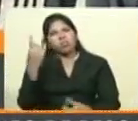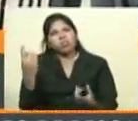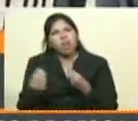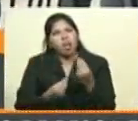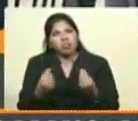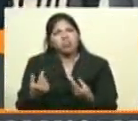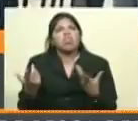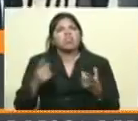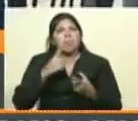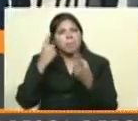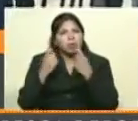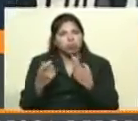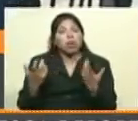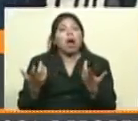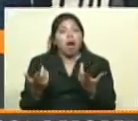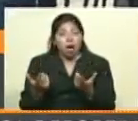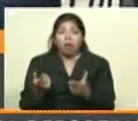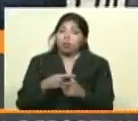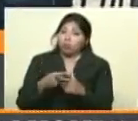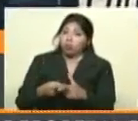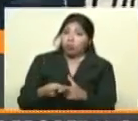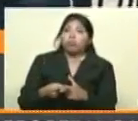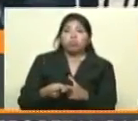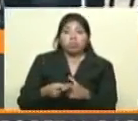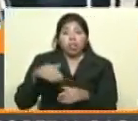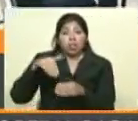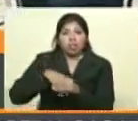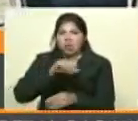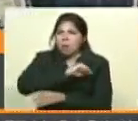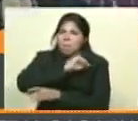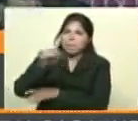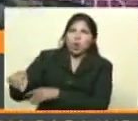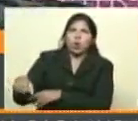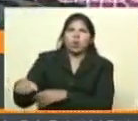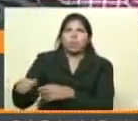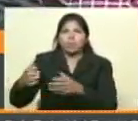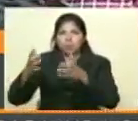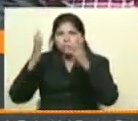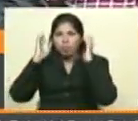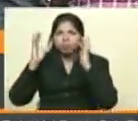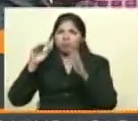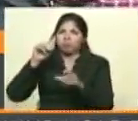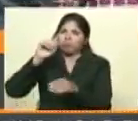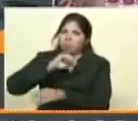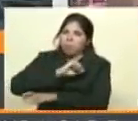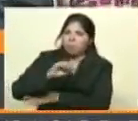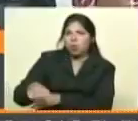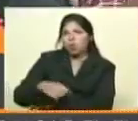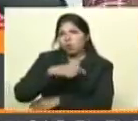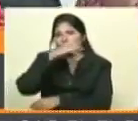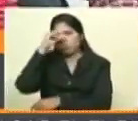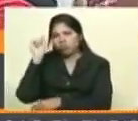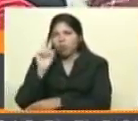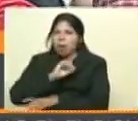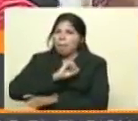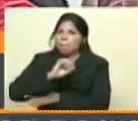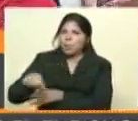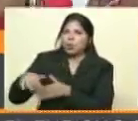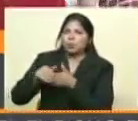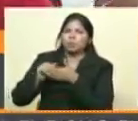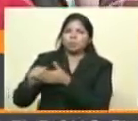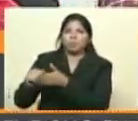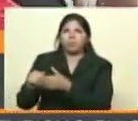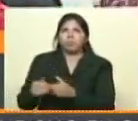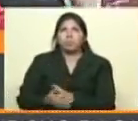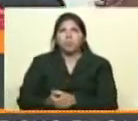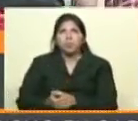mayo, además, es un voto. Castigo a Julio Borges, a la MUT, a Ramos Alup, y el pueblo va a salir a darse